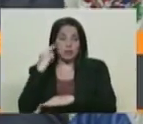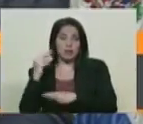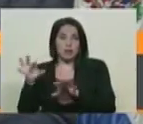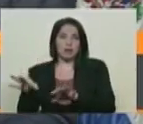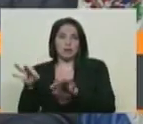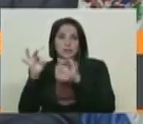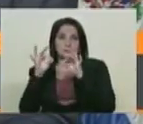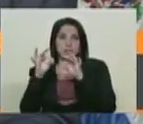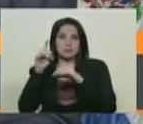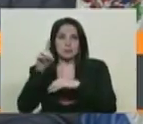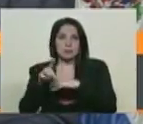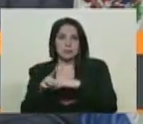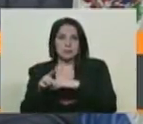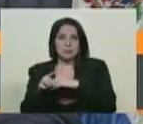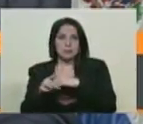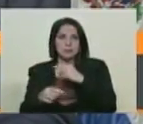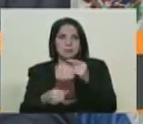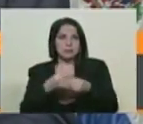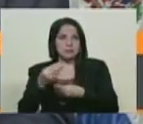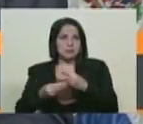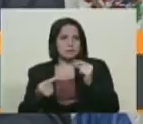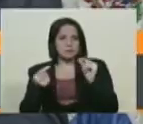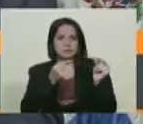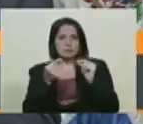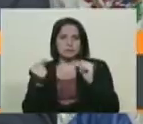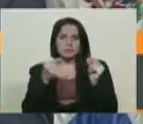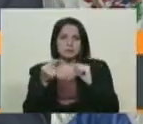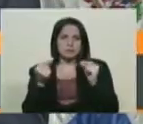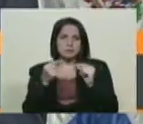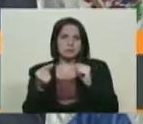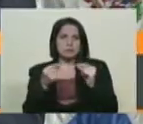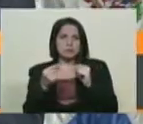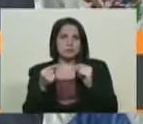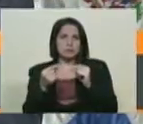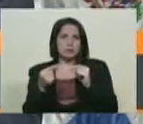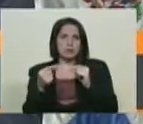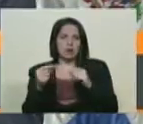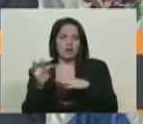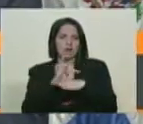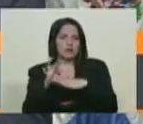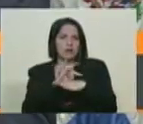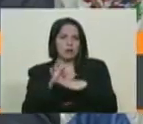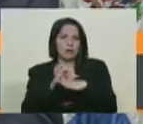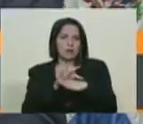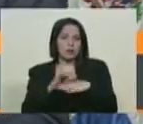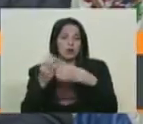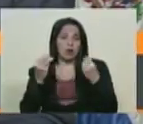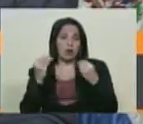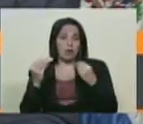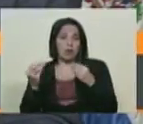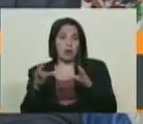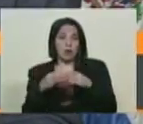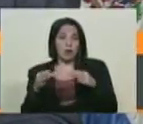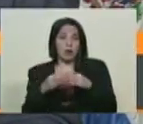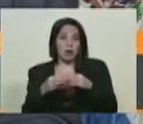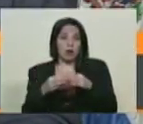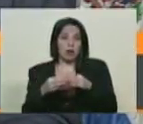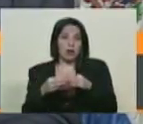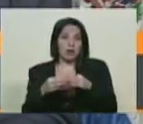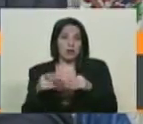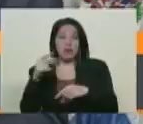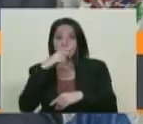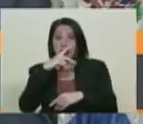hemos elaborado el día de hoy el marco correspondiente al funcionamiento de estas reuniones de diálogo, el primero y el 2, y